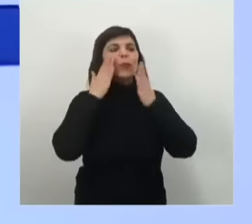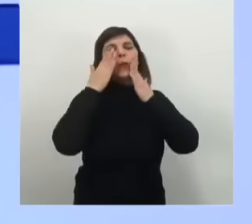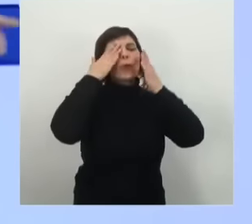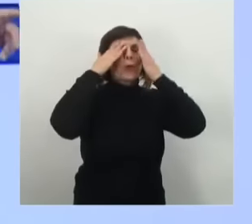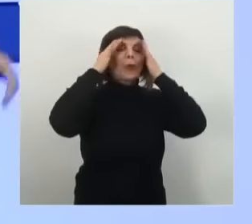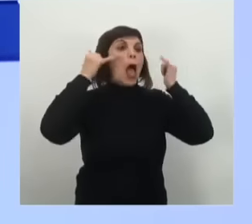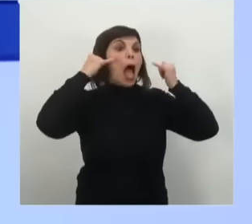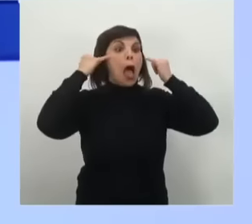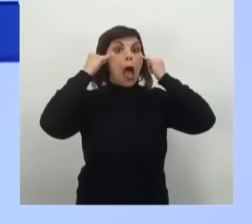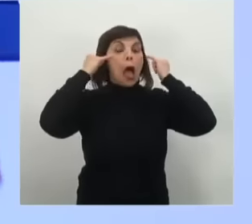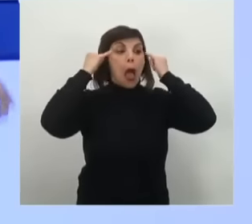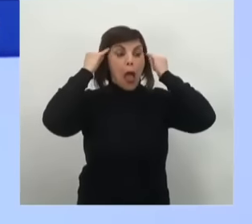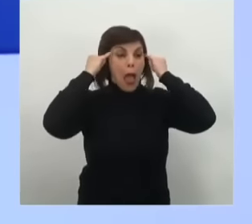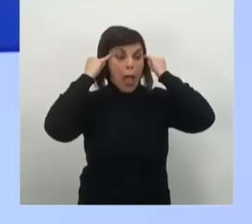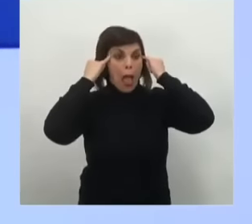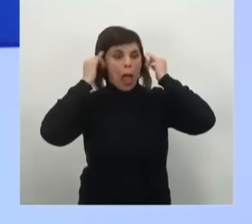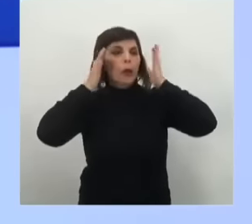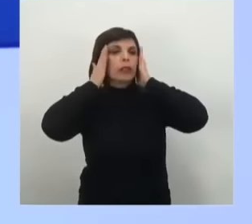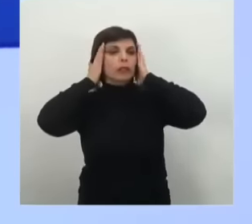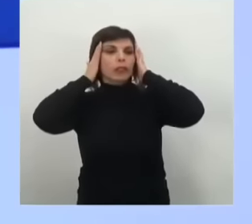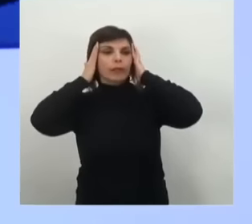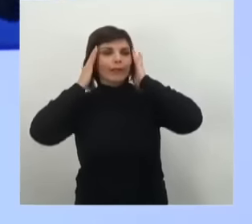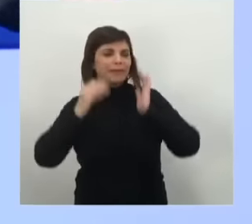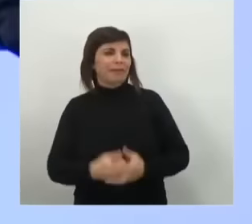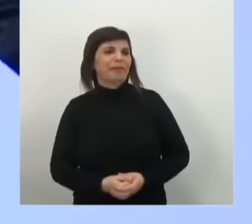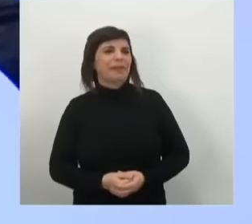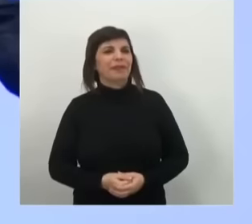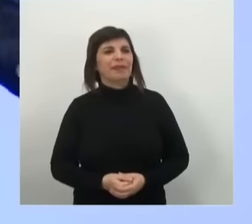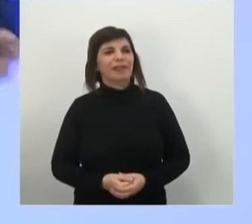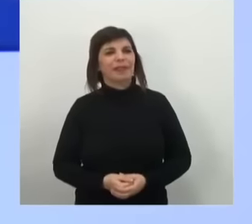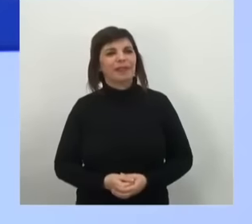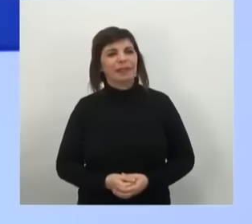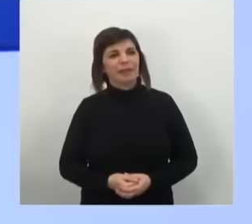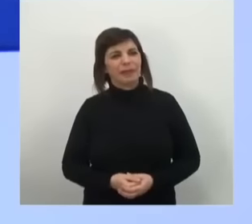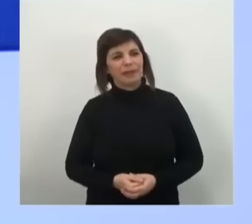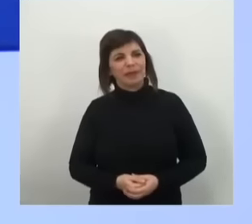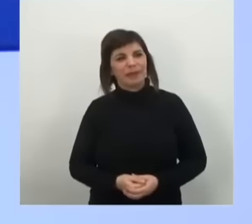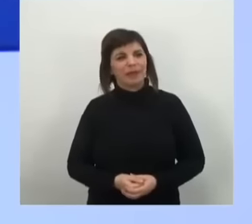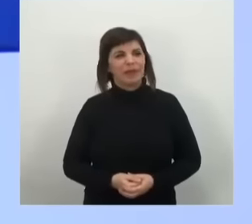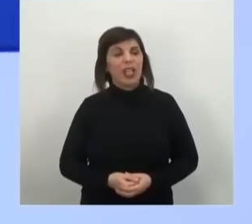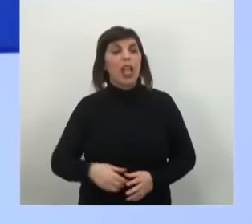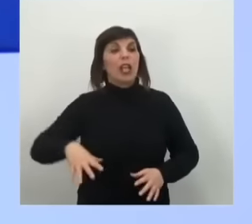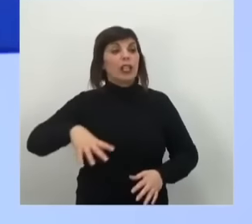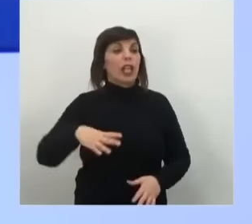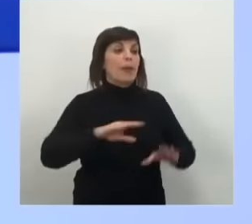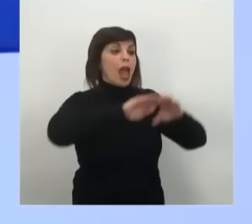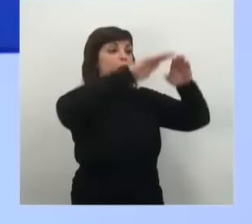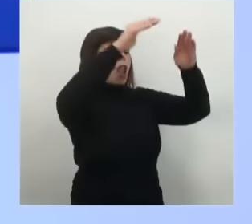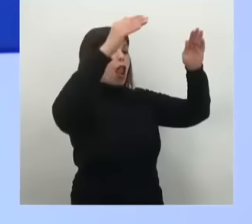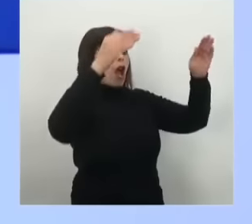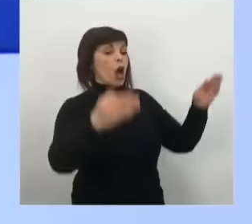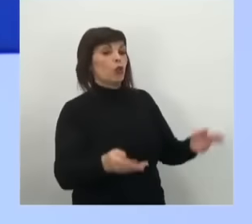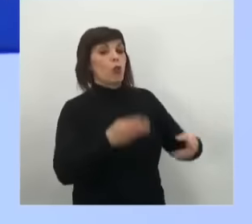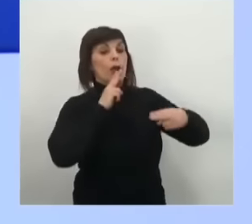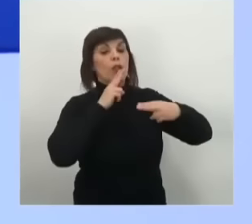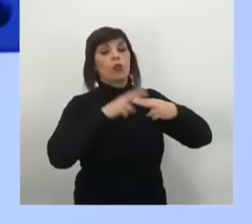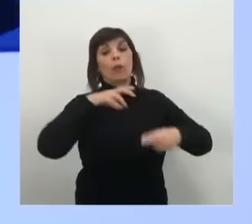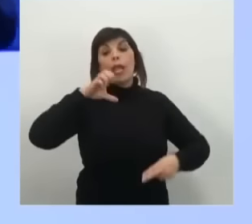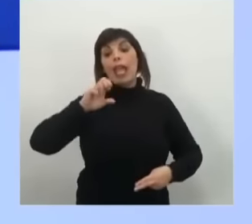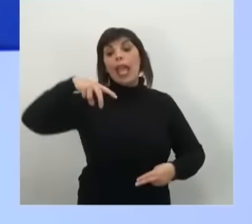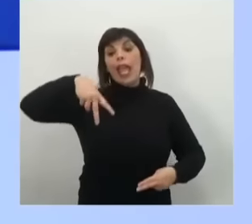hacerme Denis de nuevo Cuando regresé a España subimos allí estuvimos en amasada